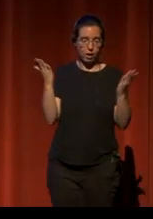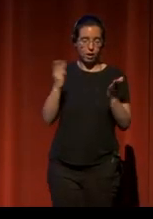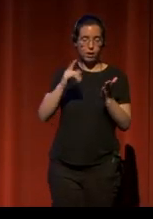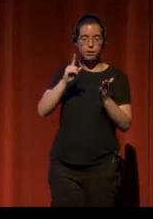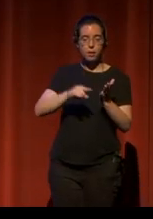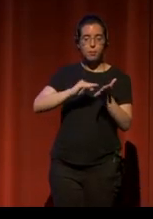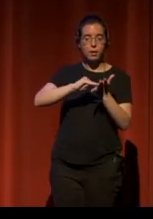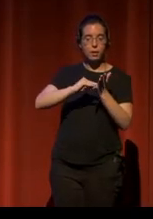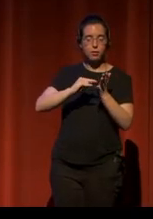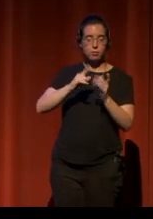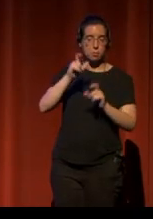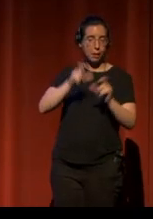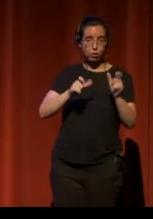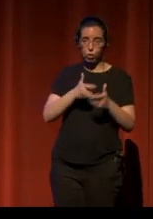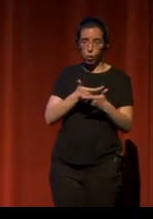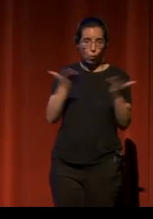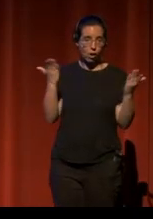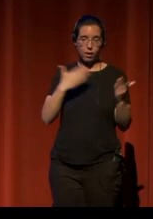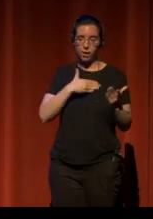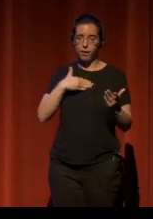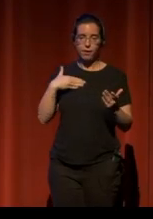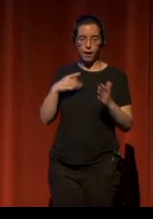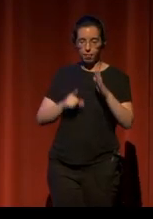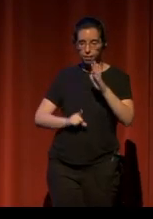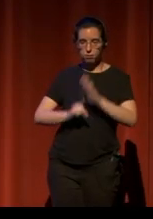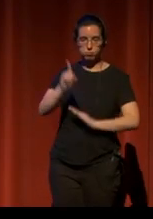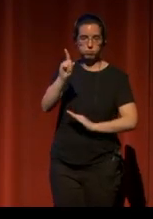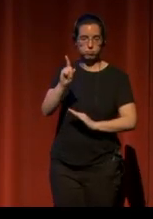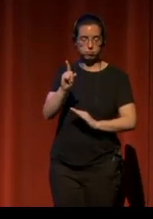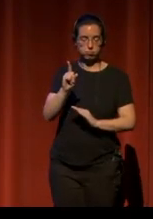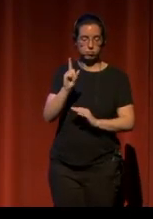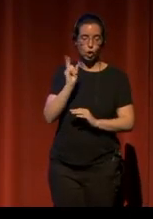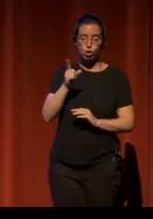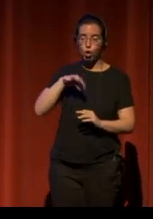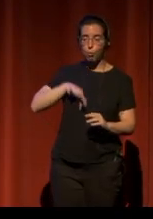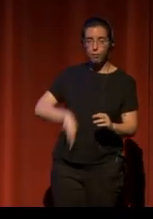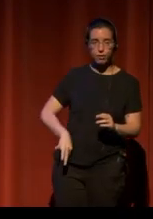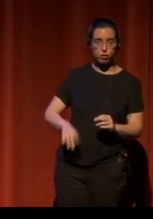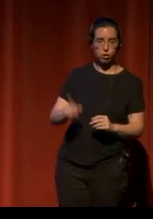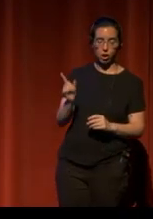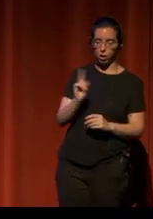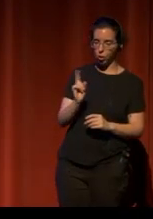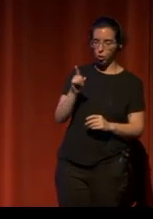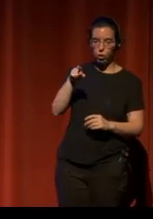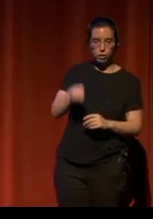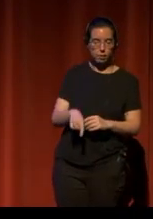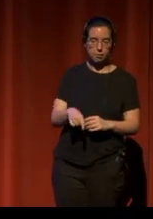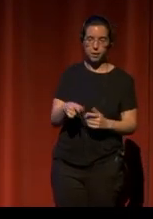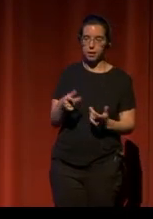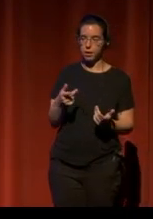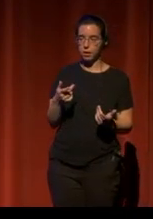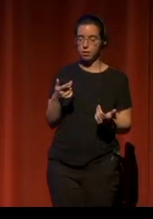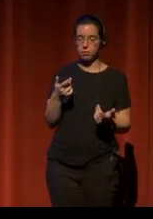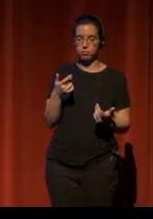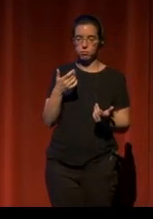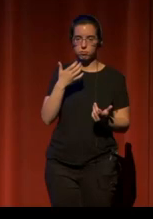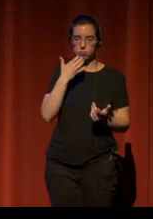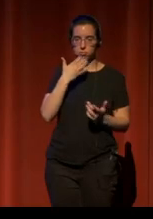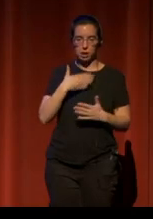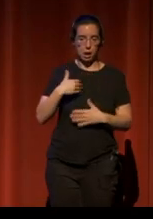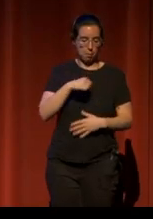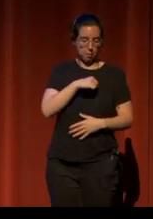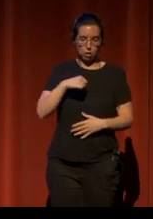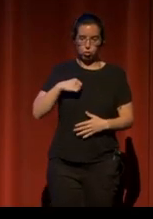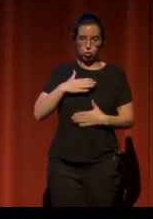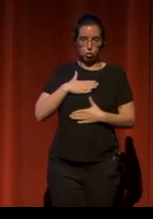tipo de persona que quiera desarrollarse eh No solo profesionalmente sino también eh Bueno pues en fin a nivel personal